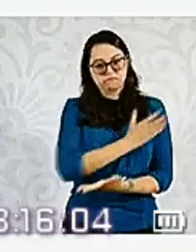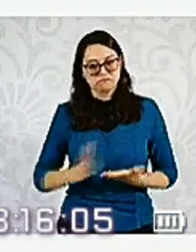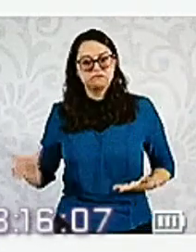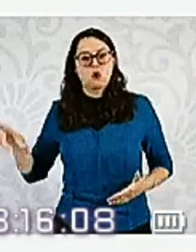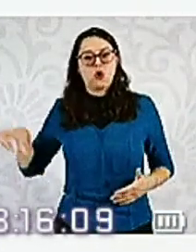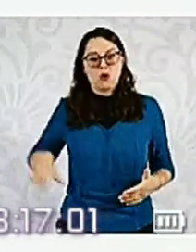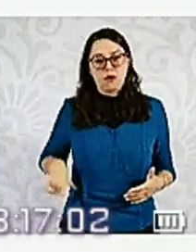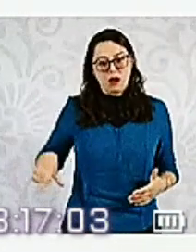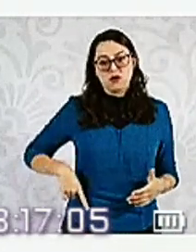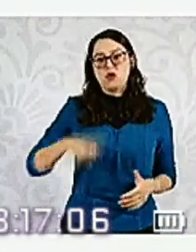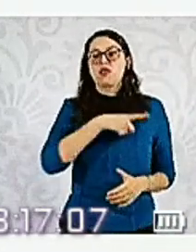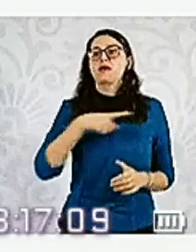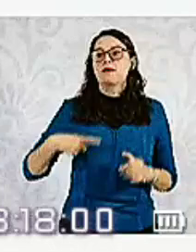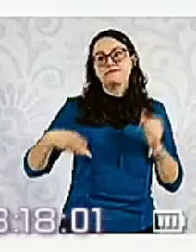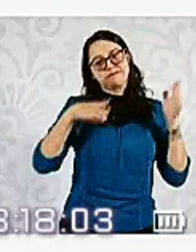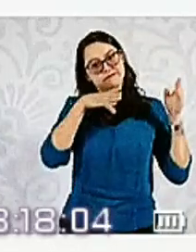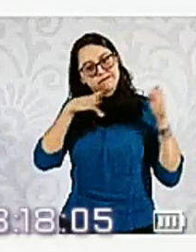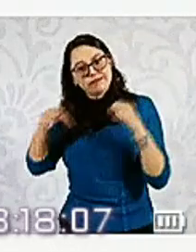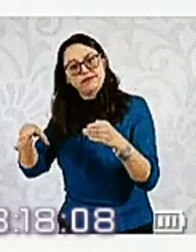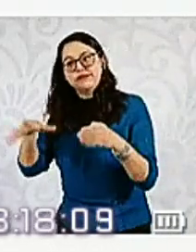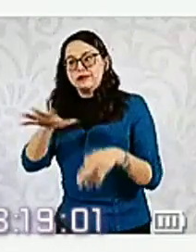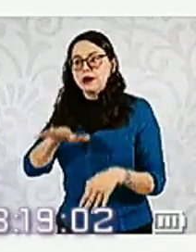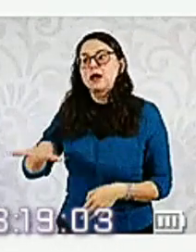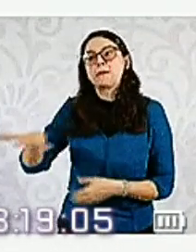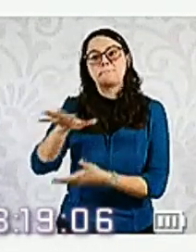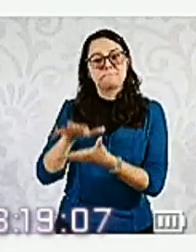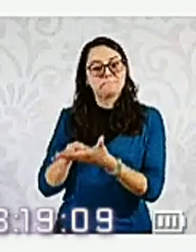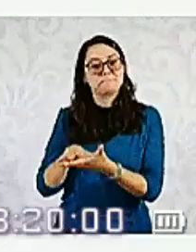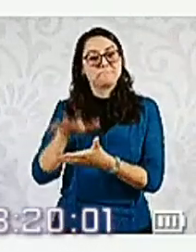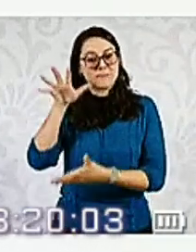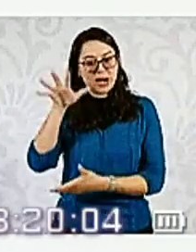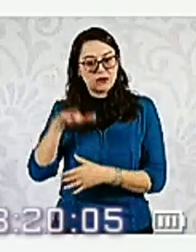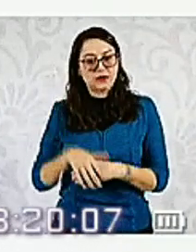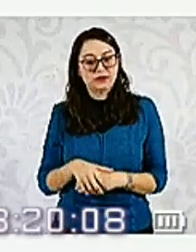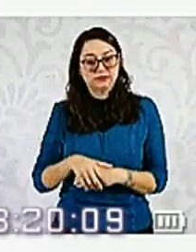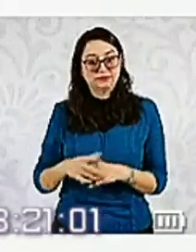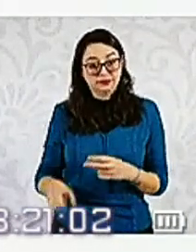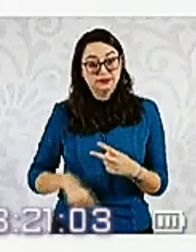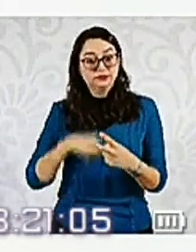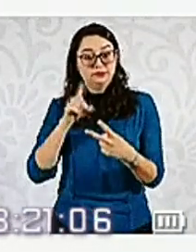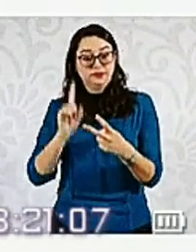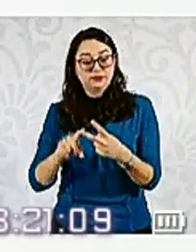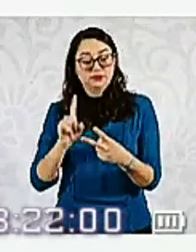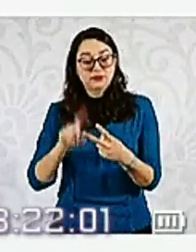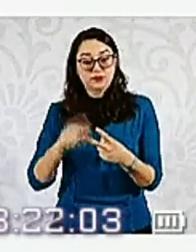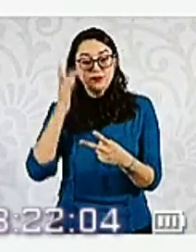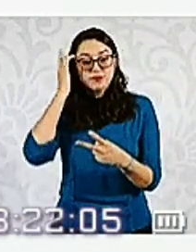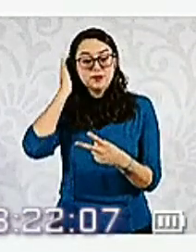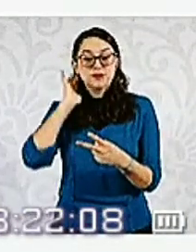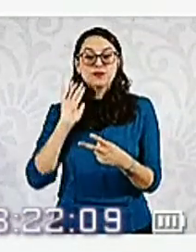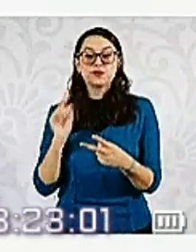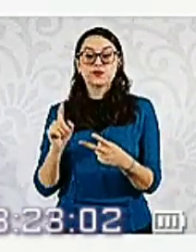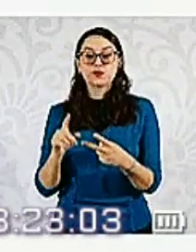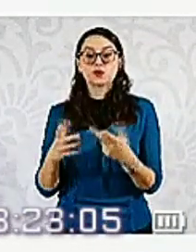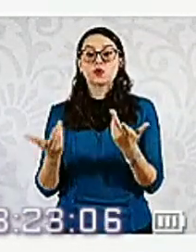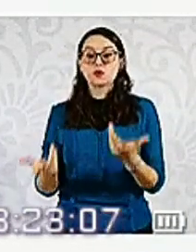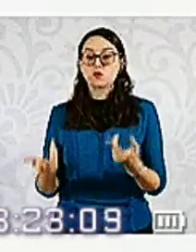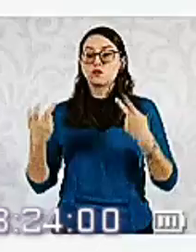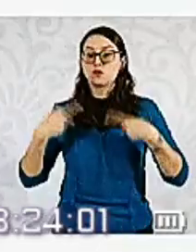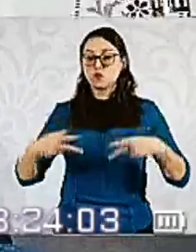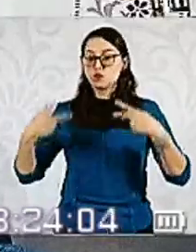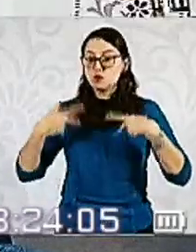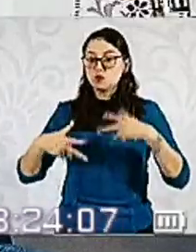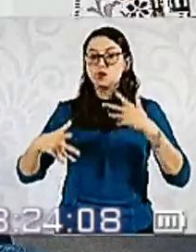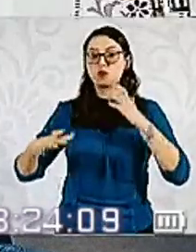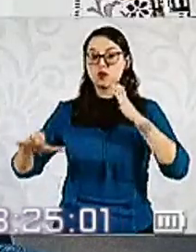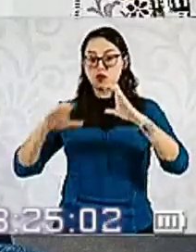gobierno. Adicionalmente también tenemos un ejercicio público distinto, como lo es la comunicación directa por